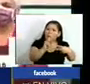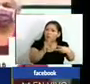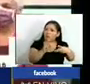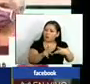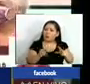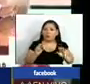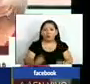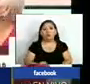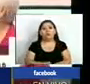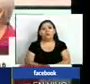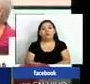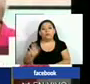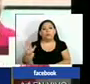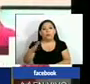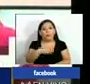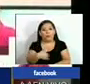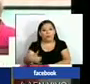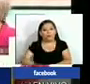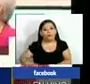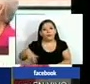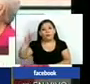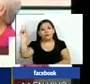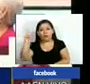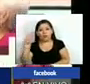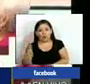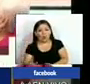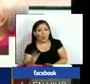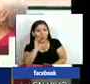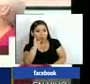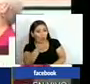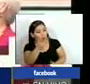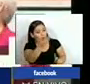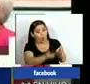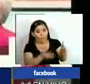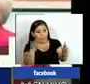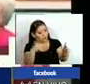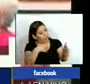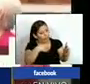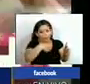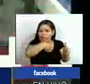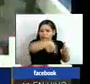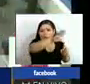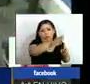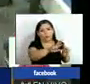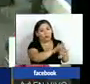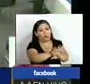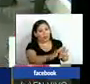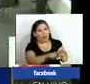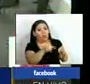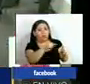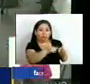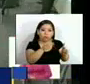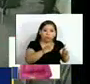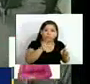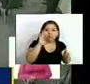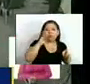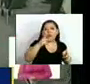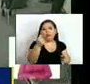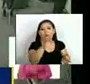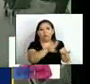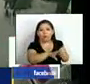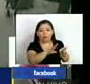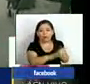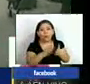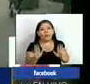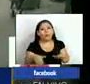posibles. El presidente venezolano Nicolás Maduro le ordenó el lunes al embajador de la Unión que dejase el país luego de severas sanciones financieras impuestas por el